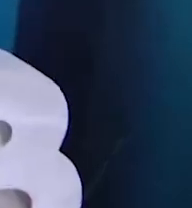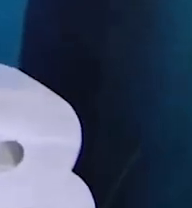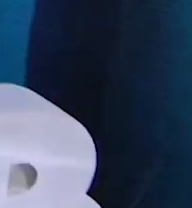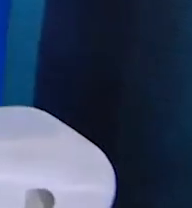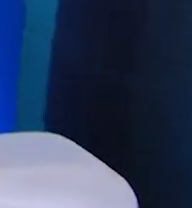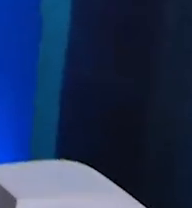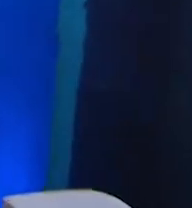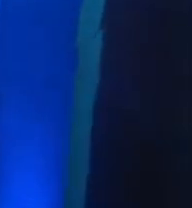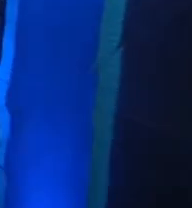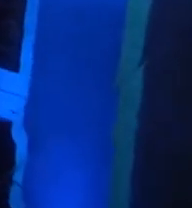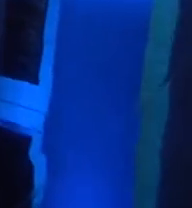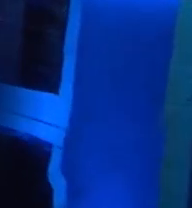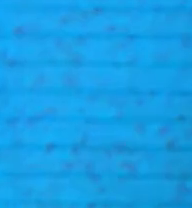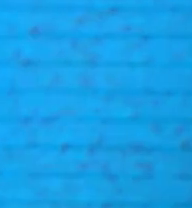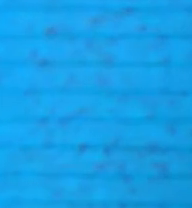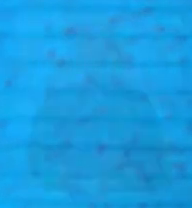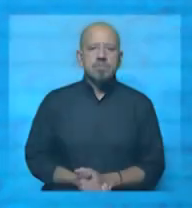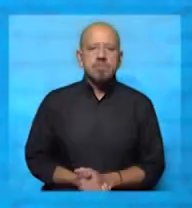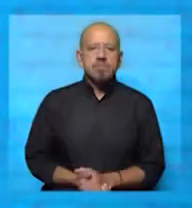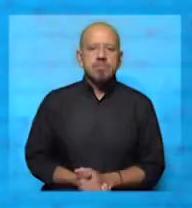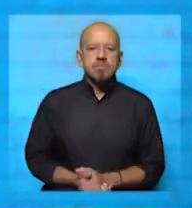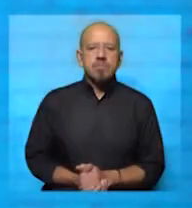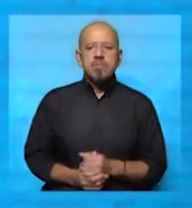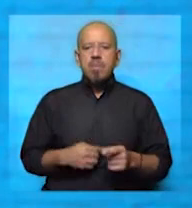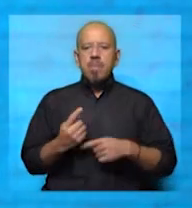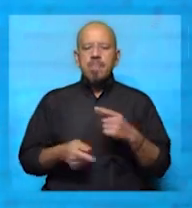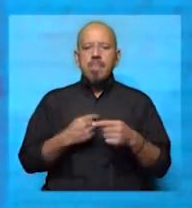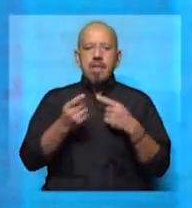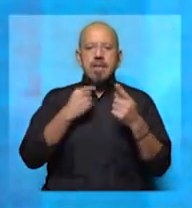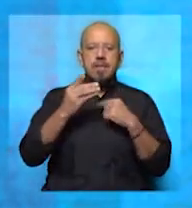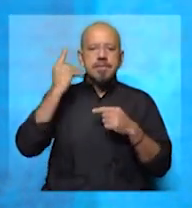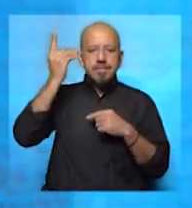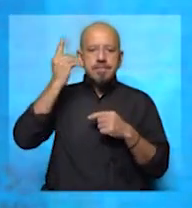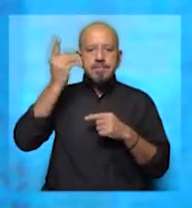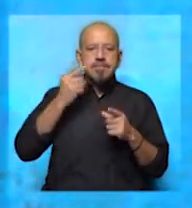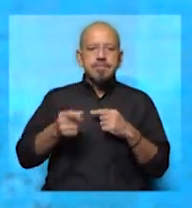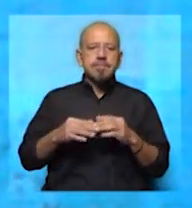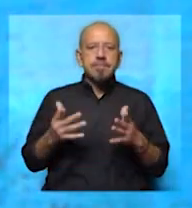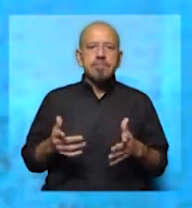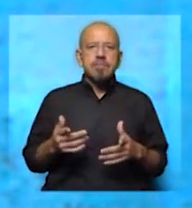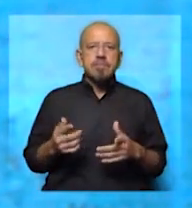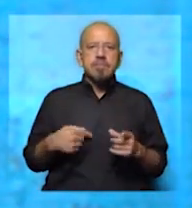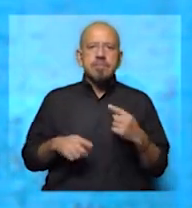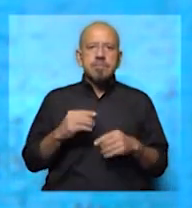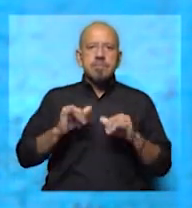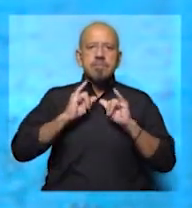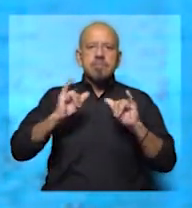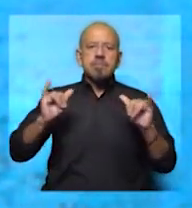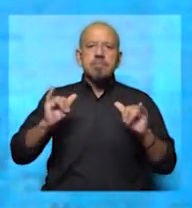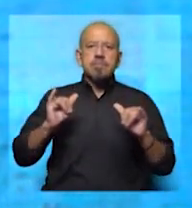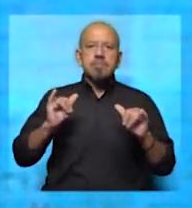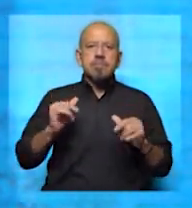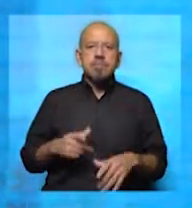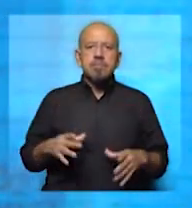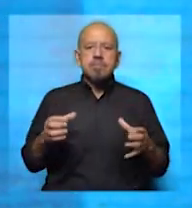seguimos en vivo aquí en lado en la pantalla de TV ciudad conversando con la diputada Ana Olivera lo mencionaba recién antes de la pausa no campaña electoral Partido Comunista